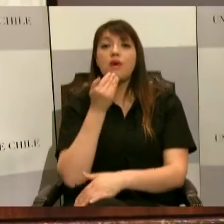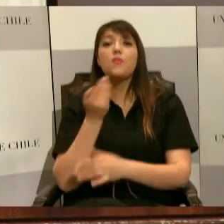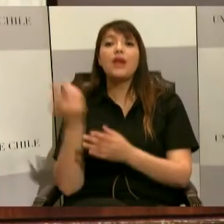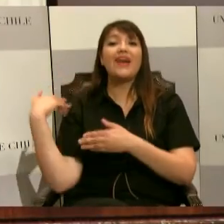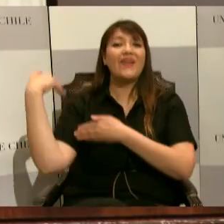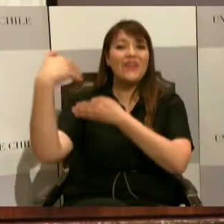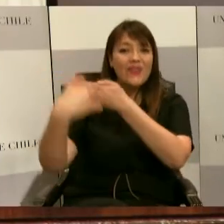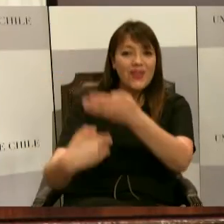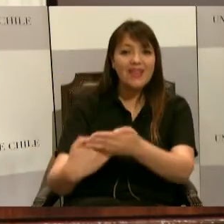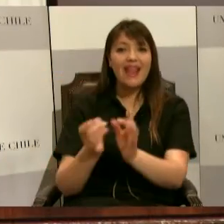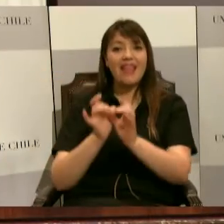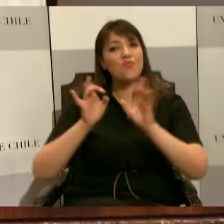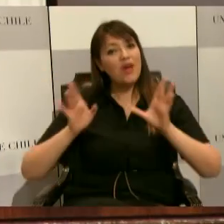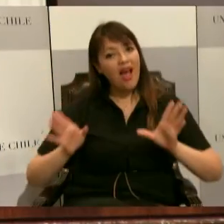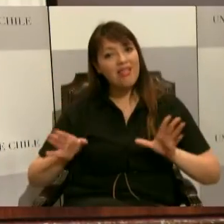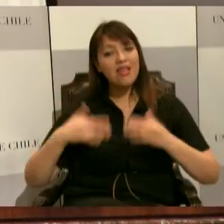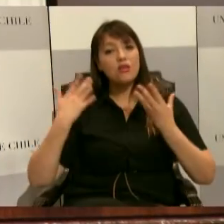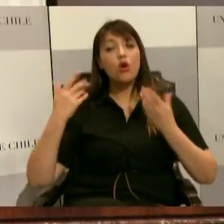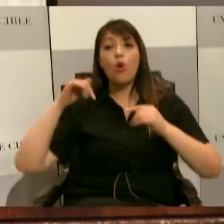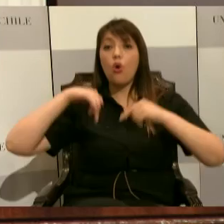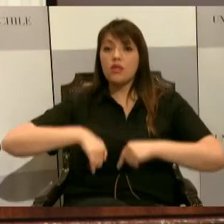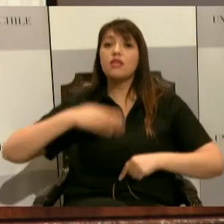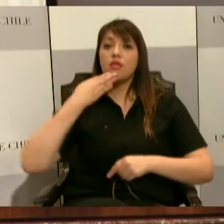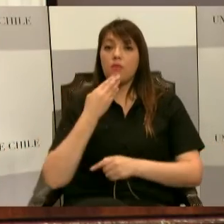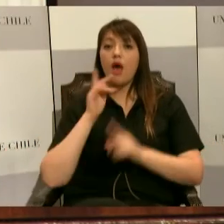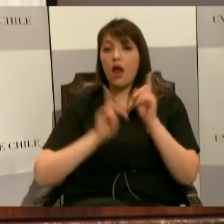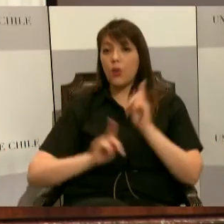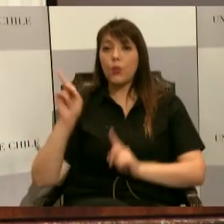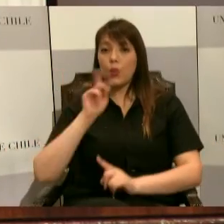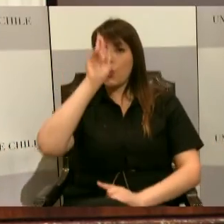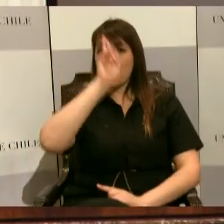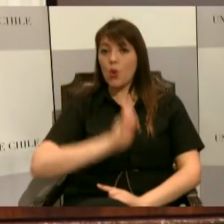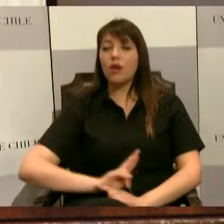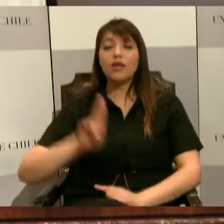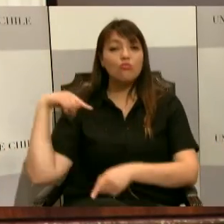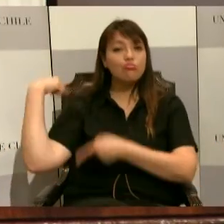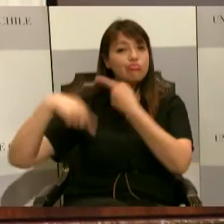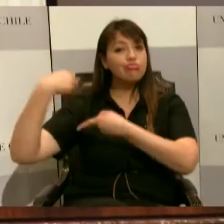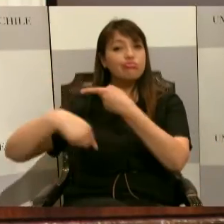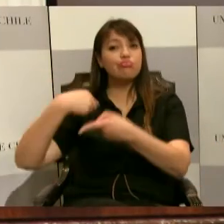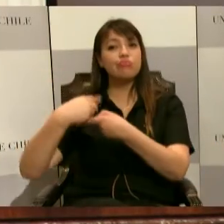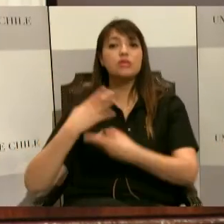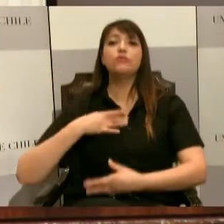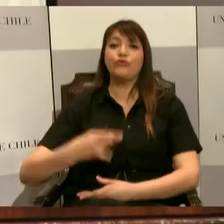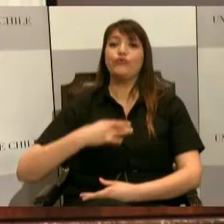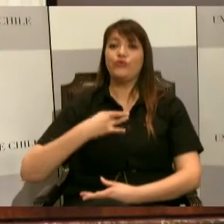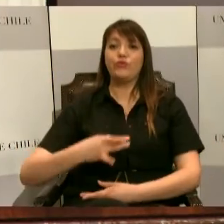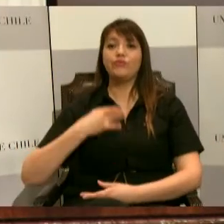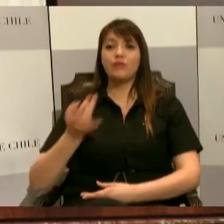democracia. Hoy día sigue siendo impedida de resumir el rol que históricamente le ha demandado la nación.